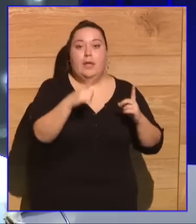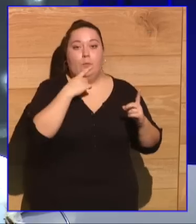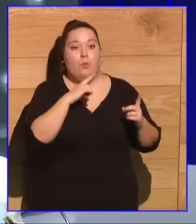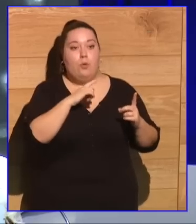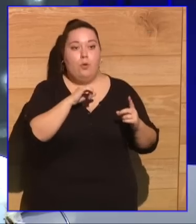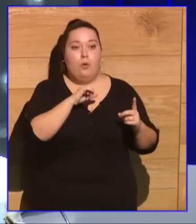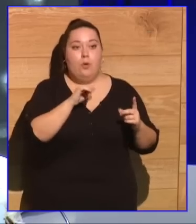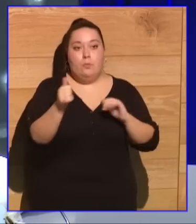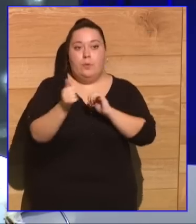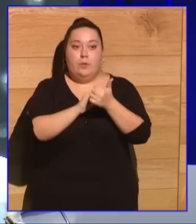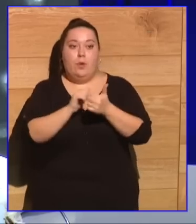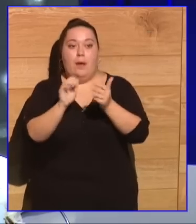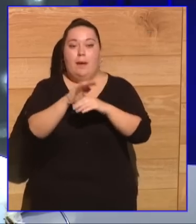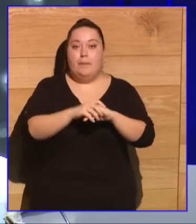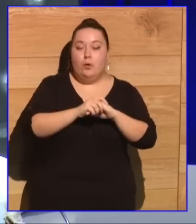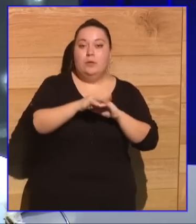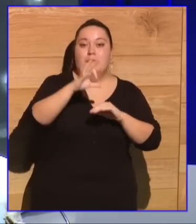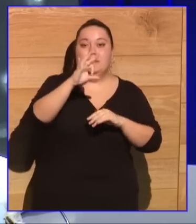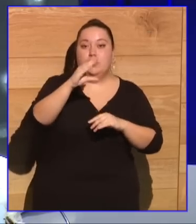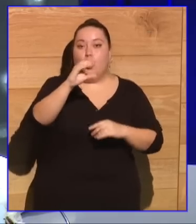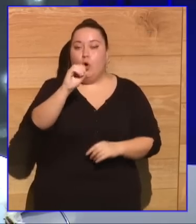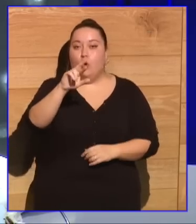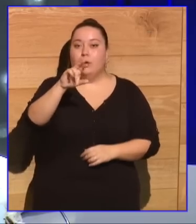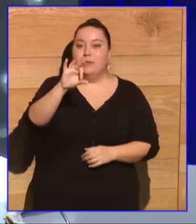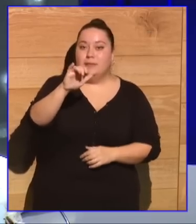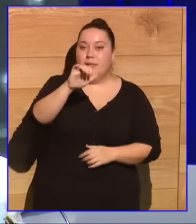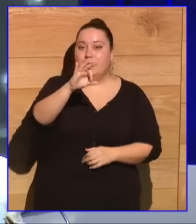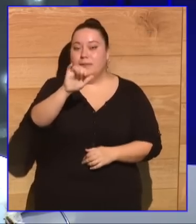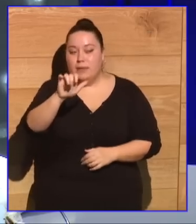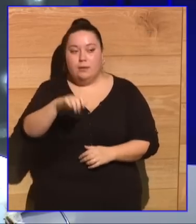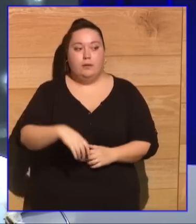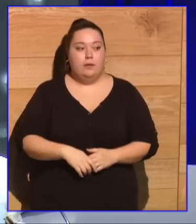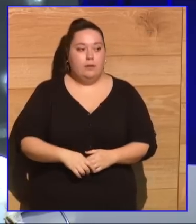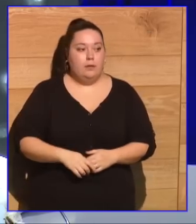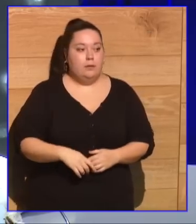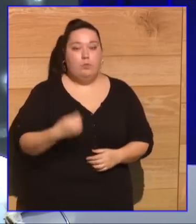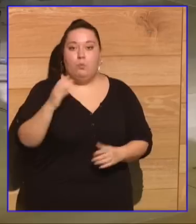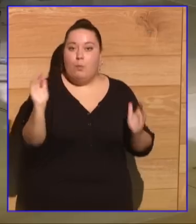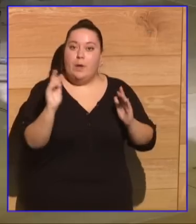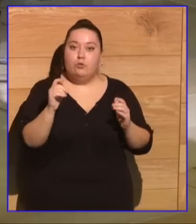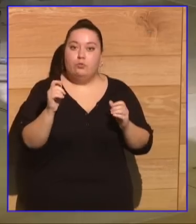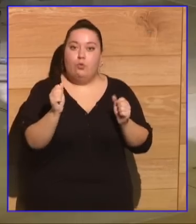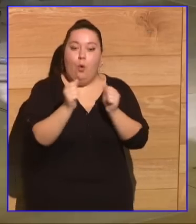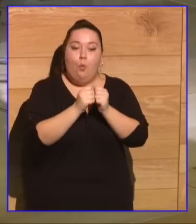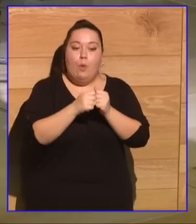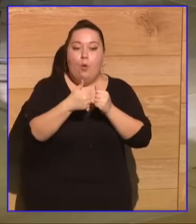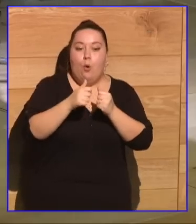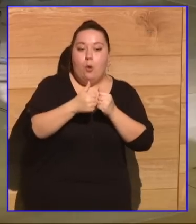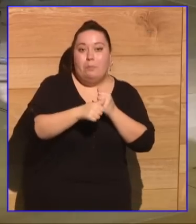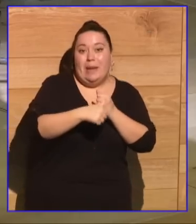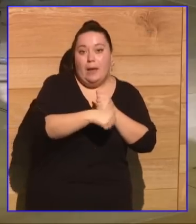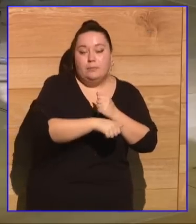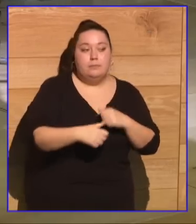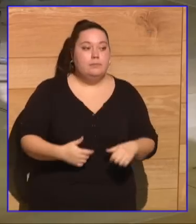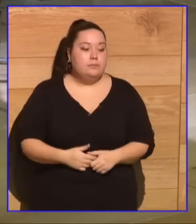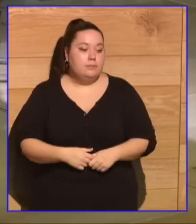imitando a su amigo Scorsese en algunos de sus elementos. Cuando pela un huevo, por Dios, qué maravilla. Es estupendo, pero